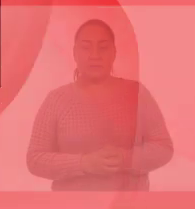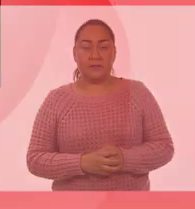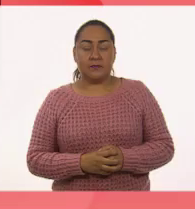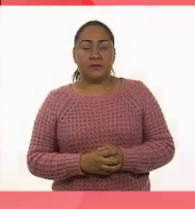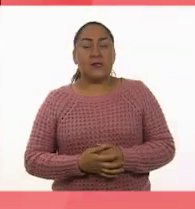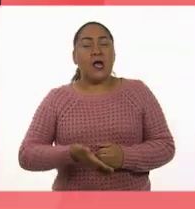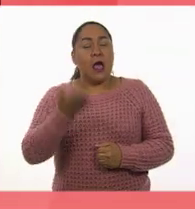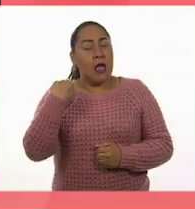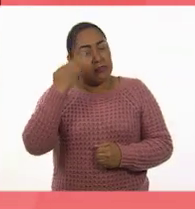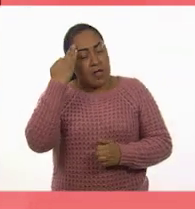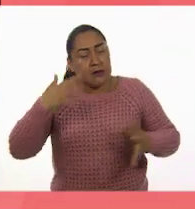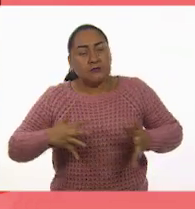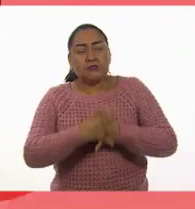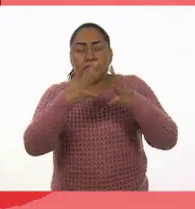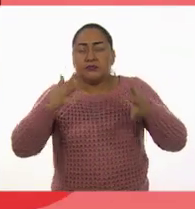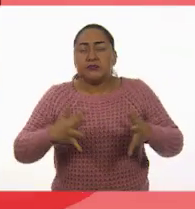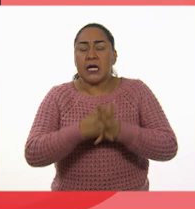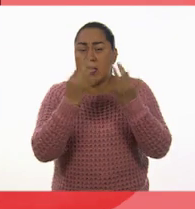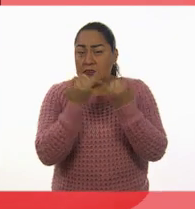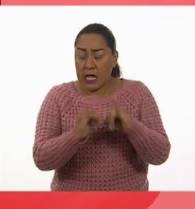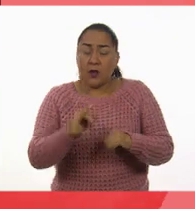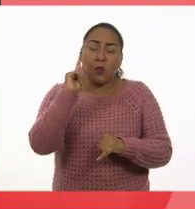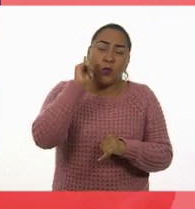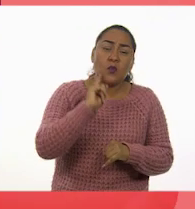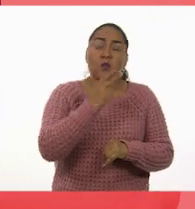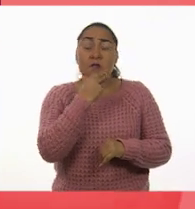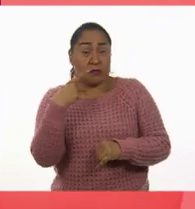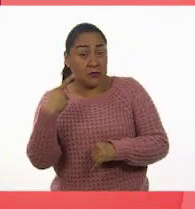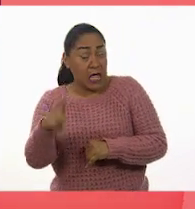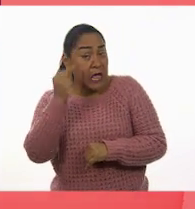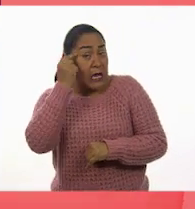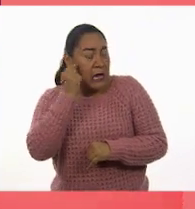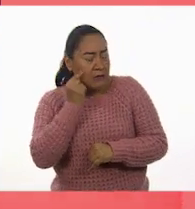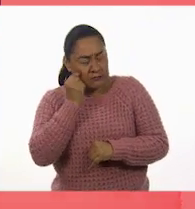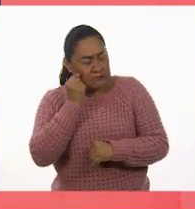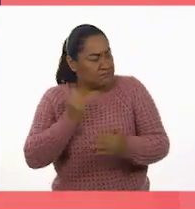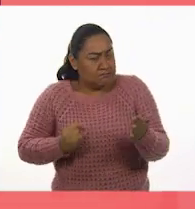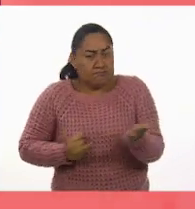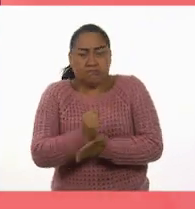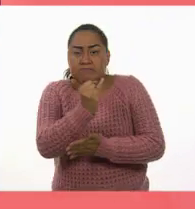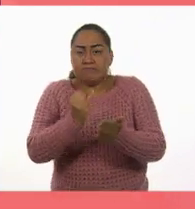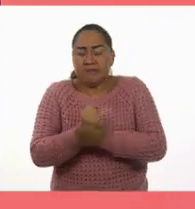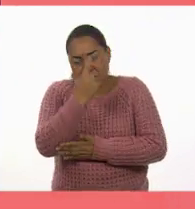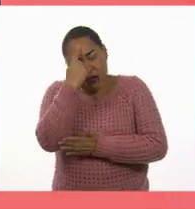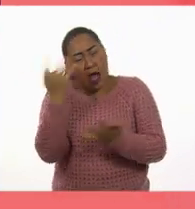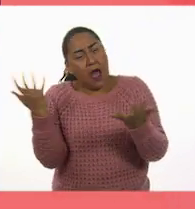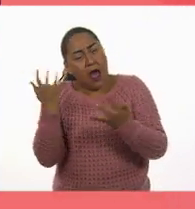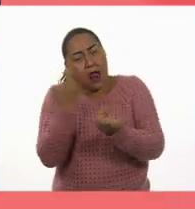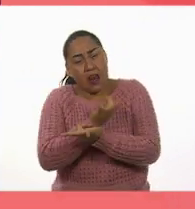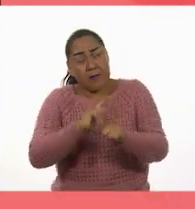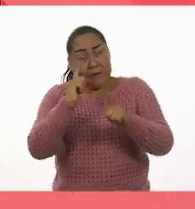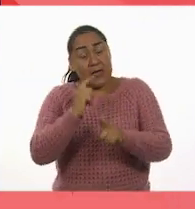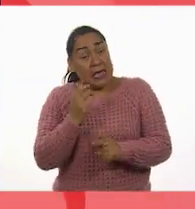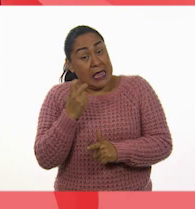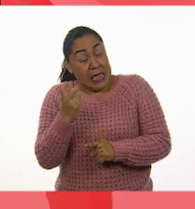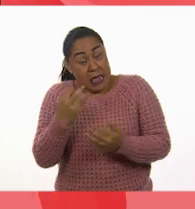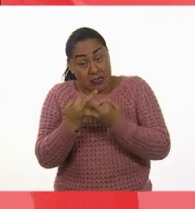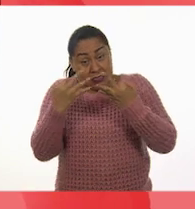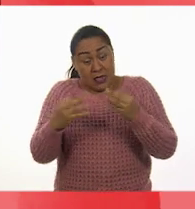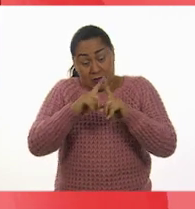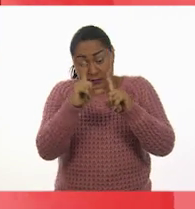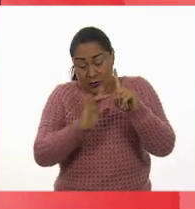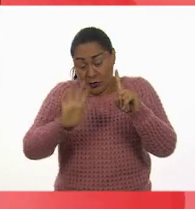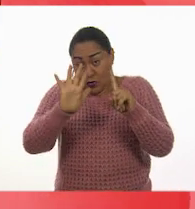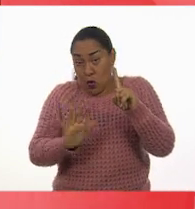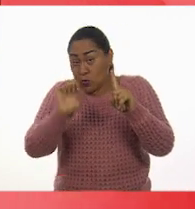Durante la lucha de la independencia, los hombres y las mujeres de Guerrero fueron decisivos para lograr la libertad. Fue la Tierra del Sur el